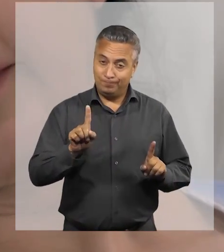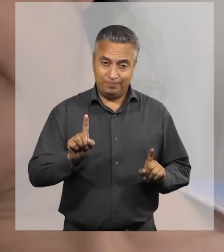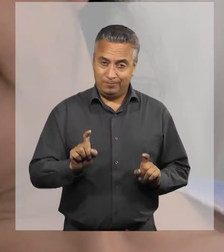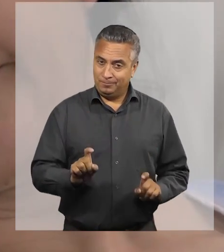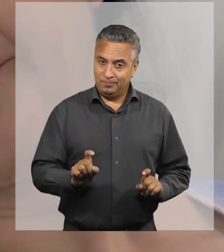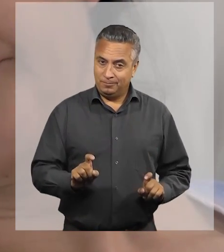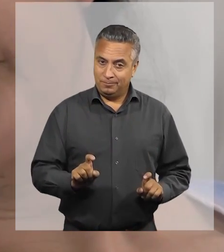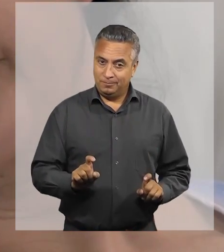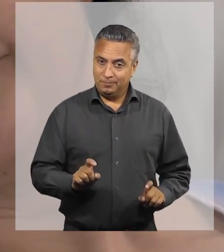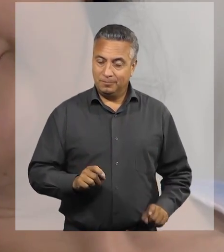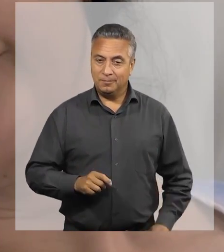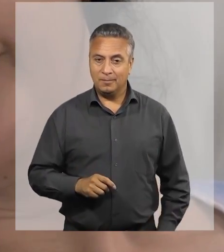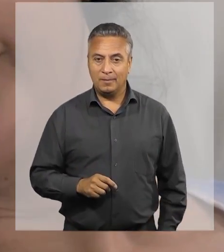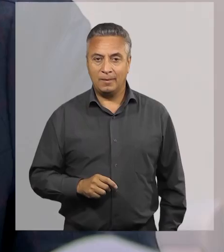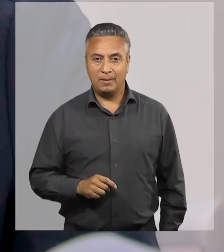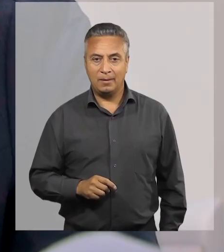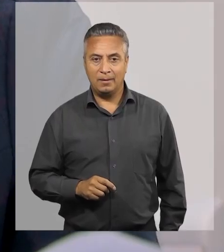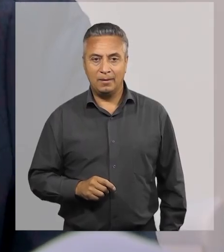No sé.